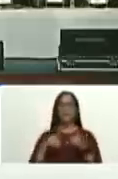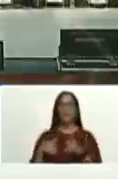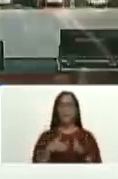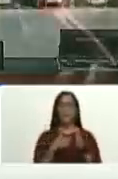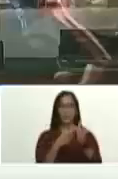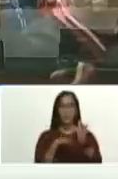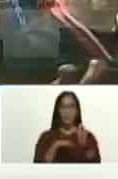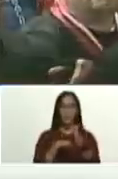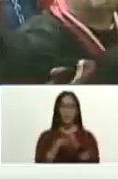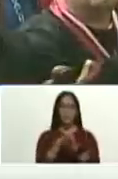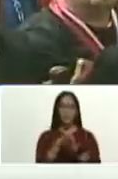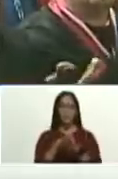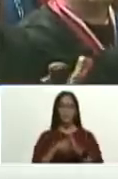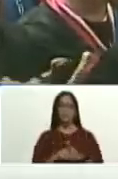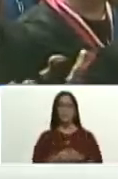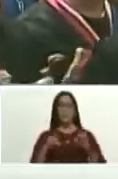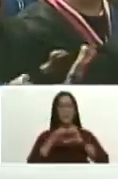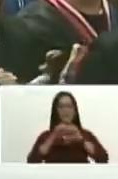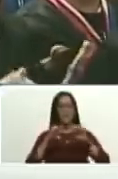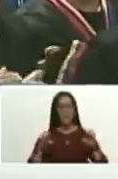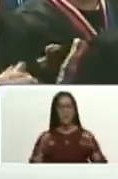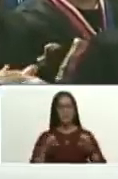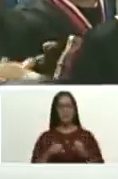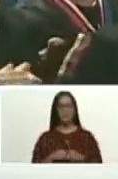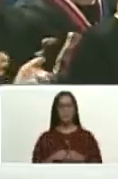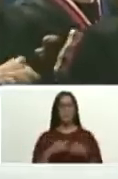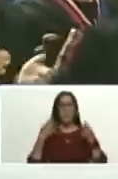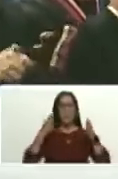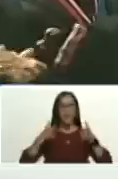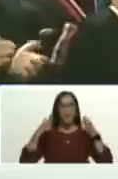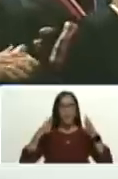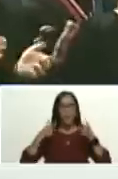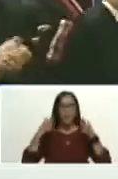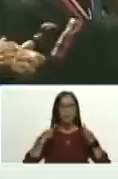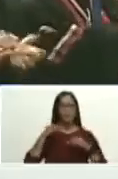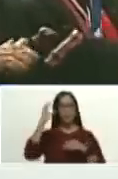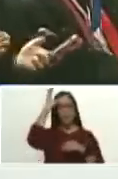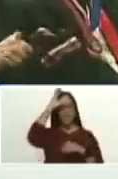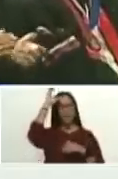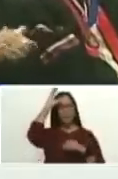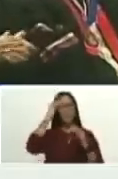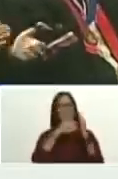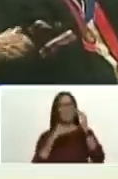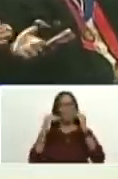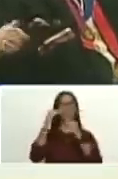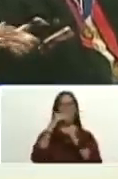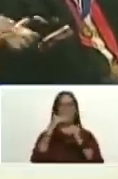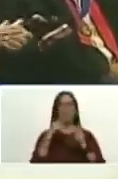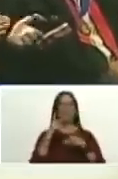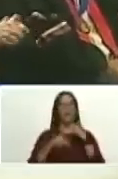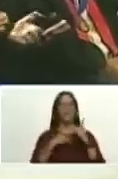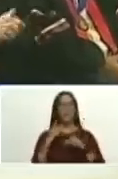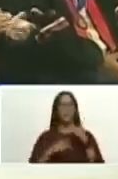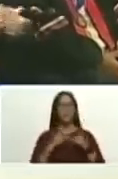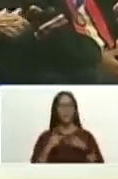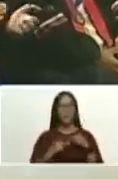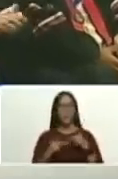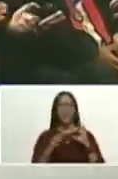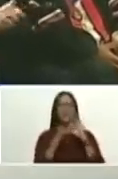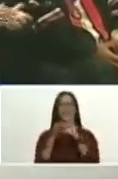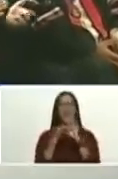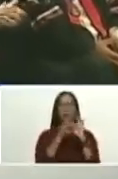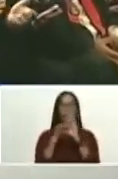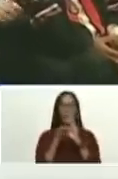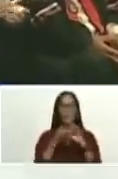avanzar. La educación, la formación, la conciencia superior, la producción, la unión de la